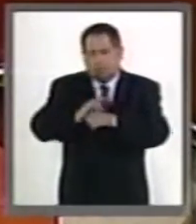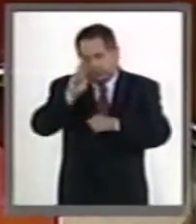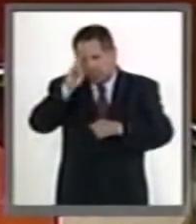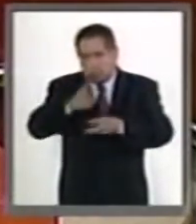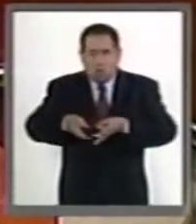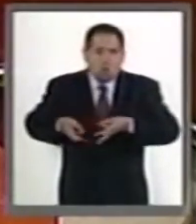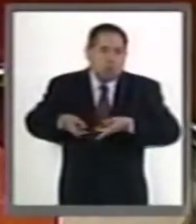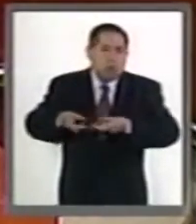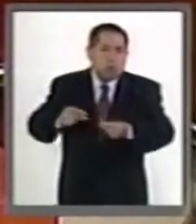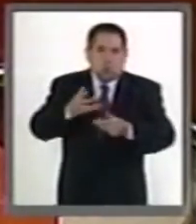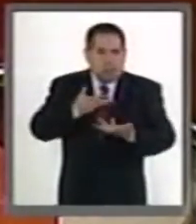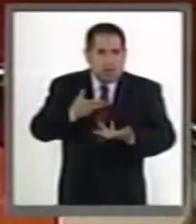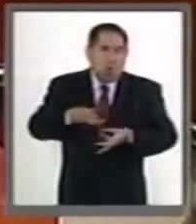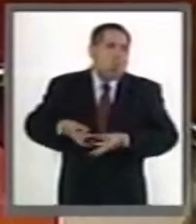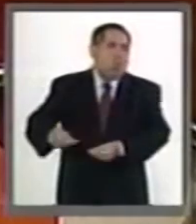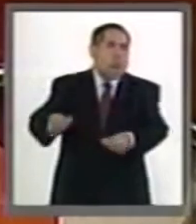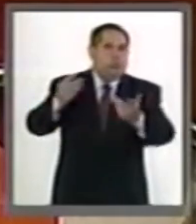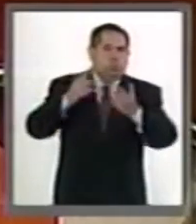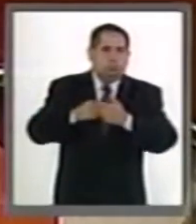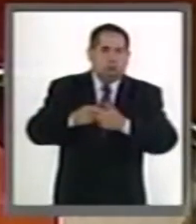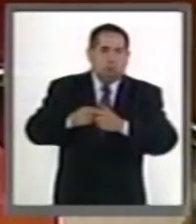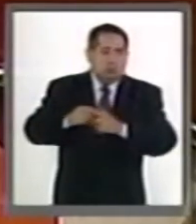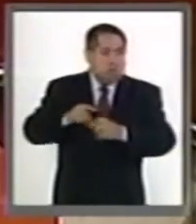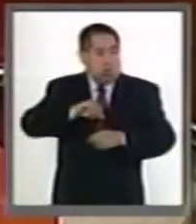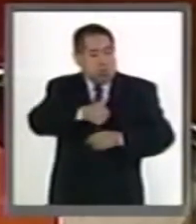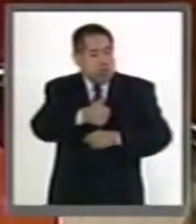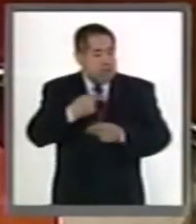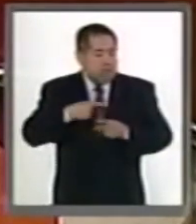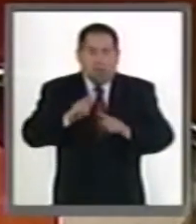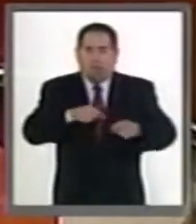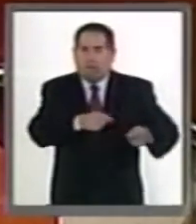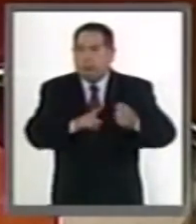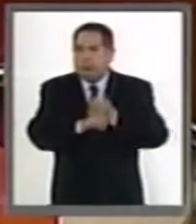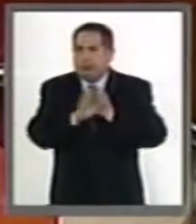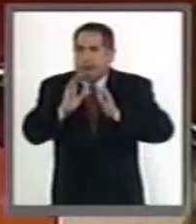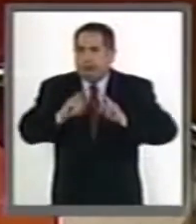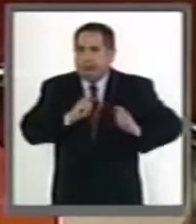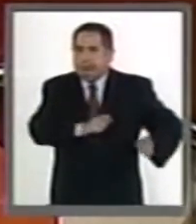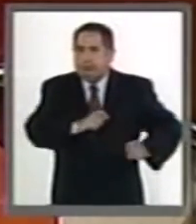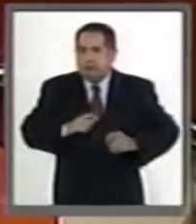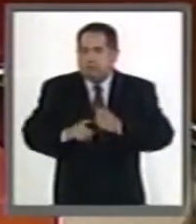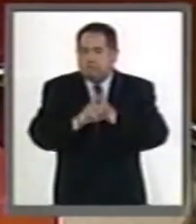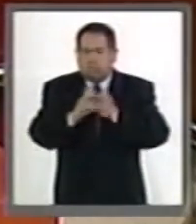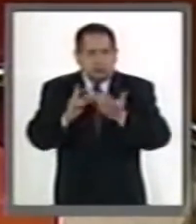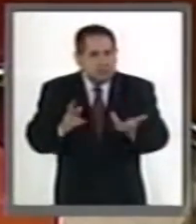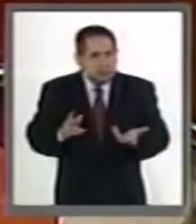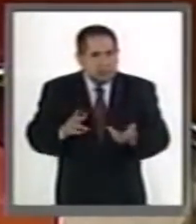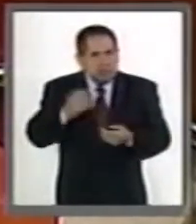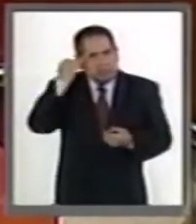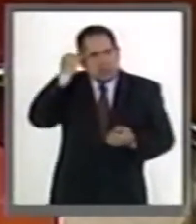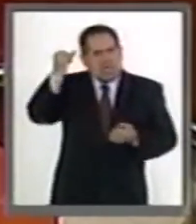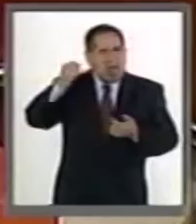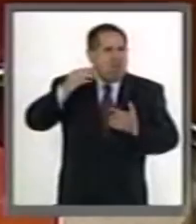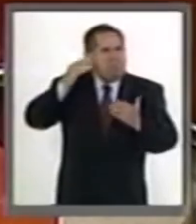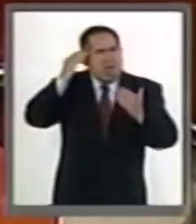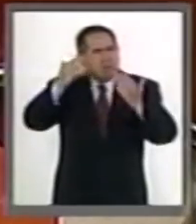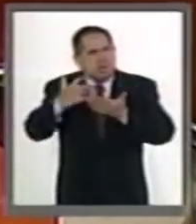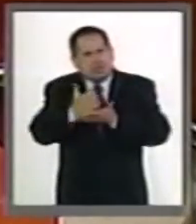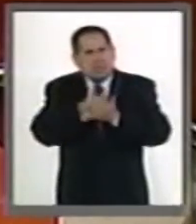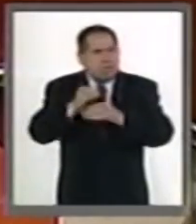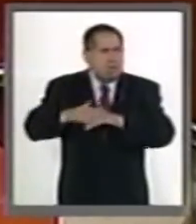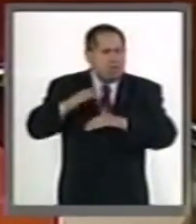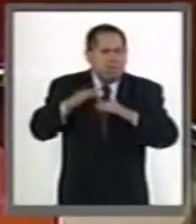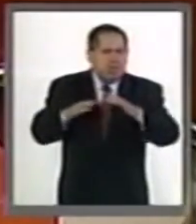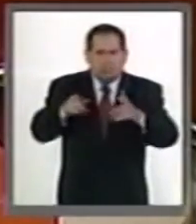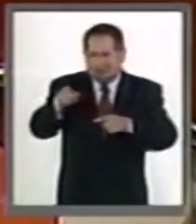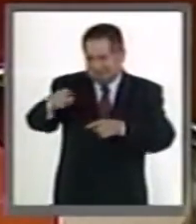gastar lo que no se tiene, heredándole problemas al de la fila. Nos preocupa que la tendencia de imaginar recursos ilimitados en la que caen